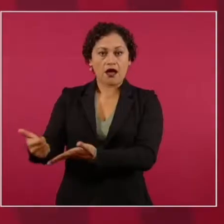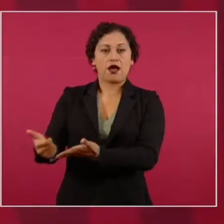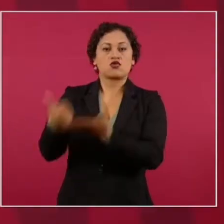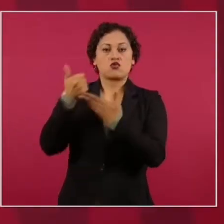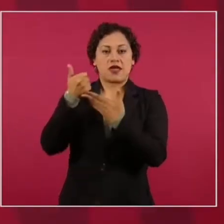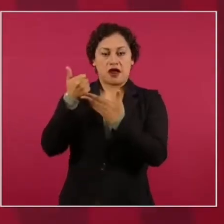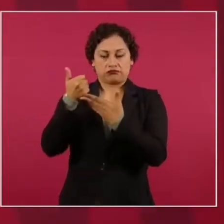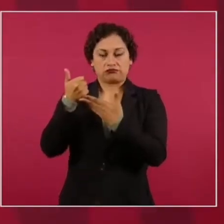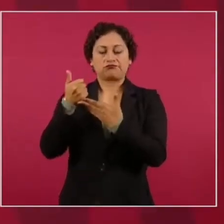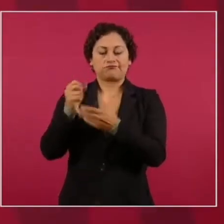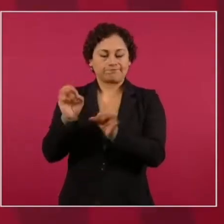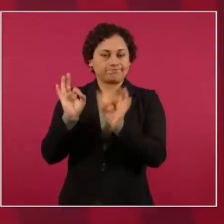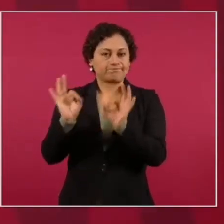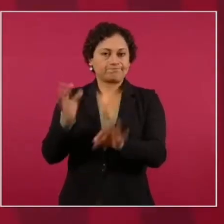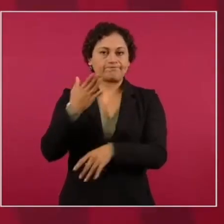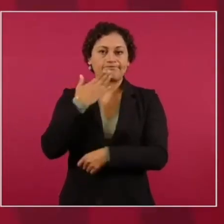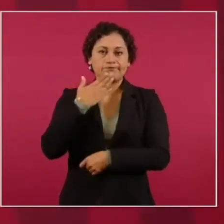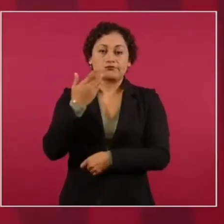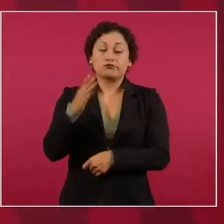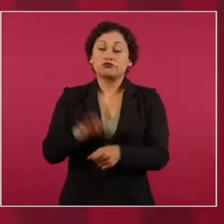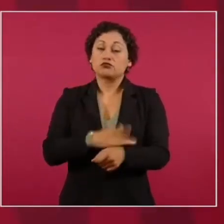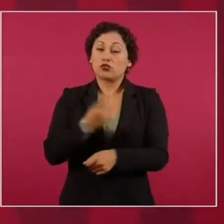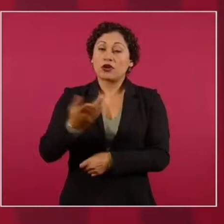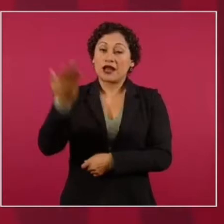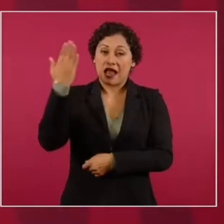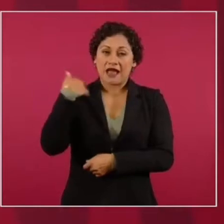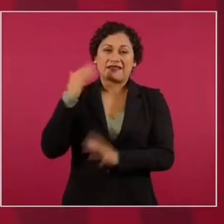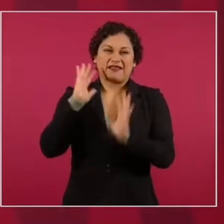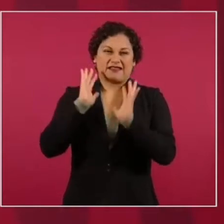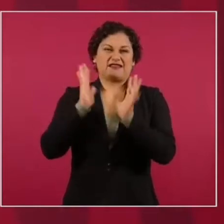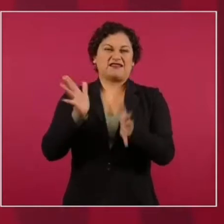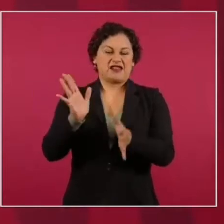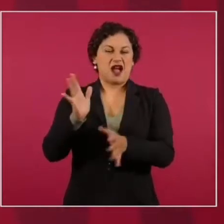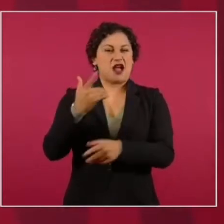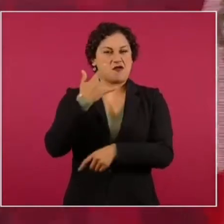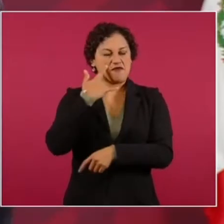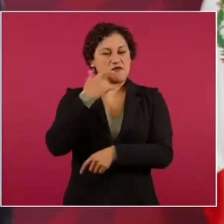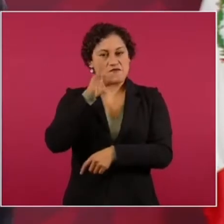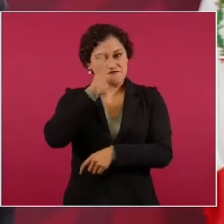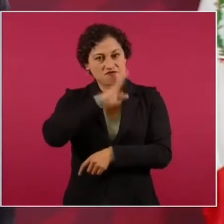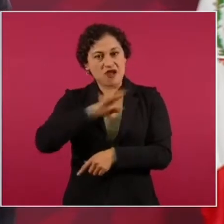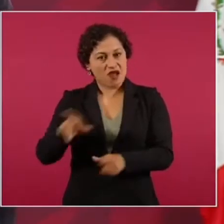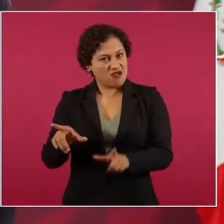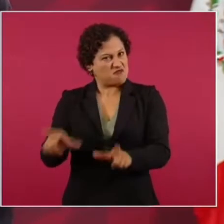pero ya era una situación de otro tipo y